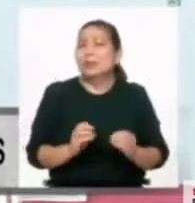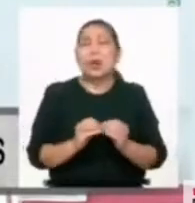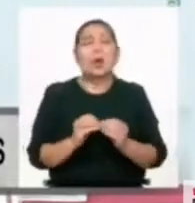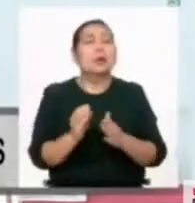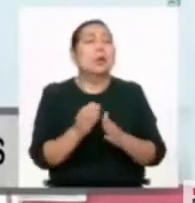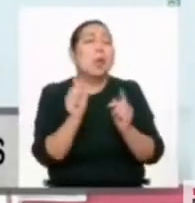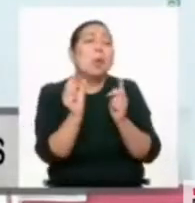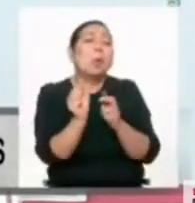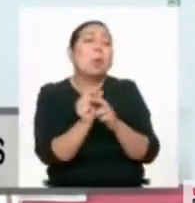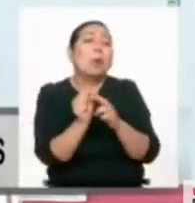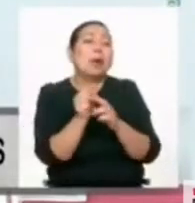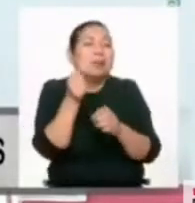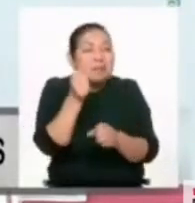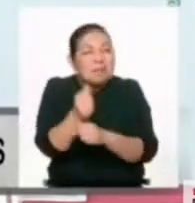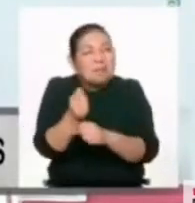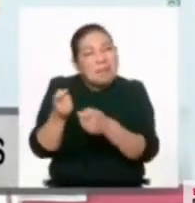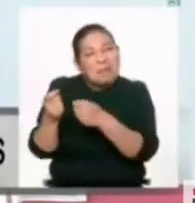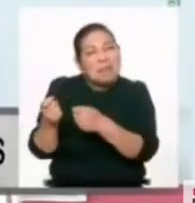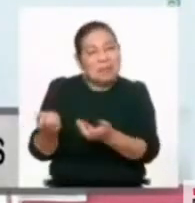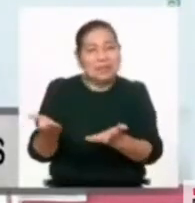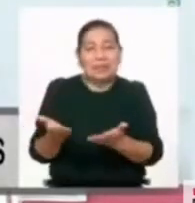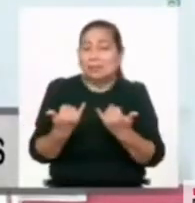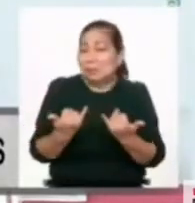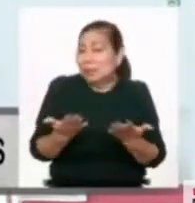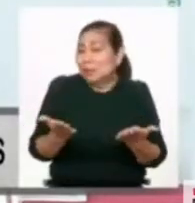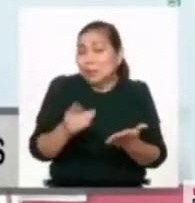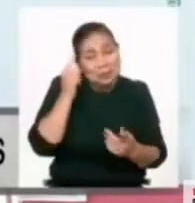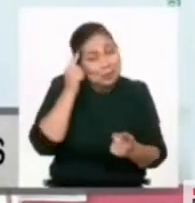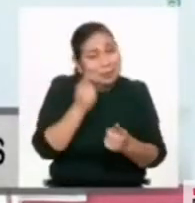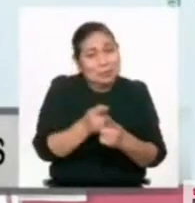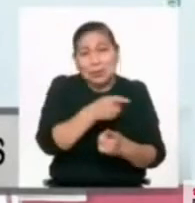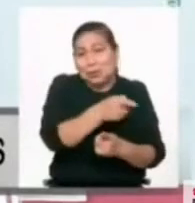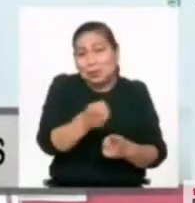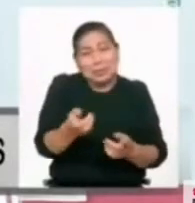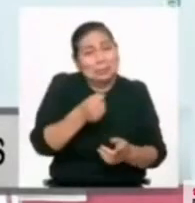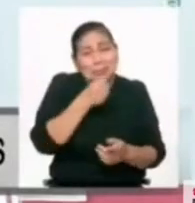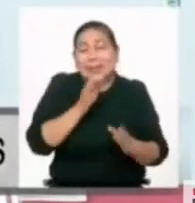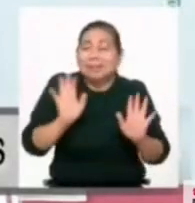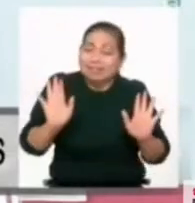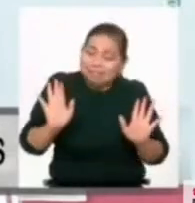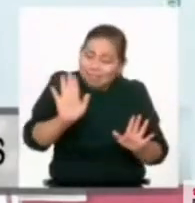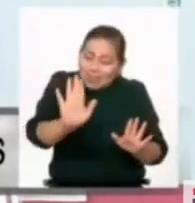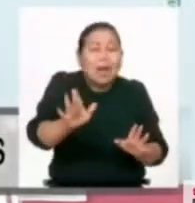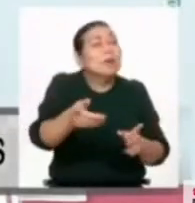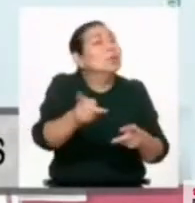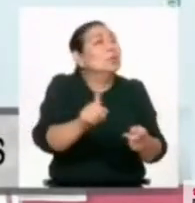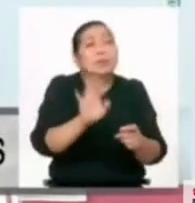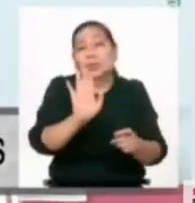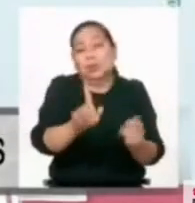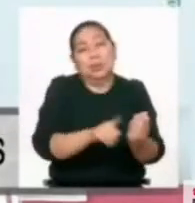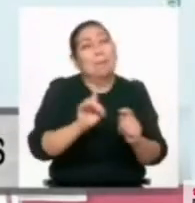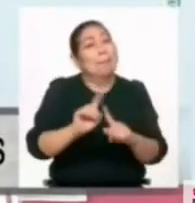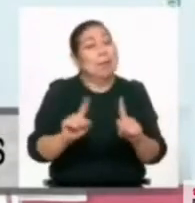una partecita como para atacar, ¿no? Bueno, ese será su método de actuar y ustedes no lo voy a objetar.